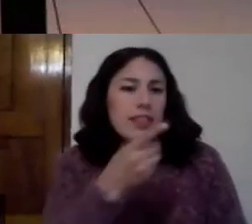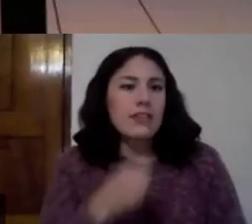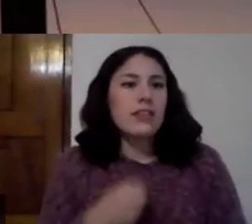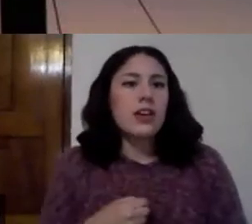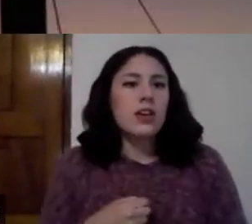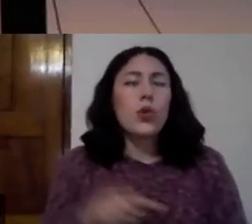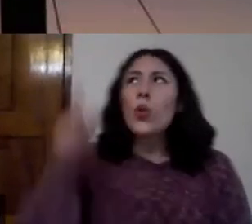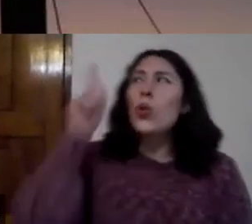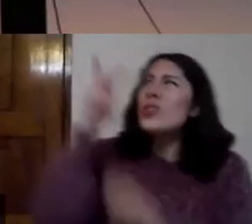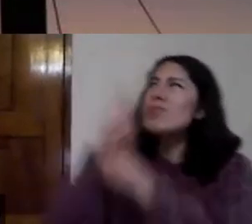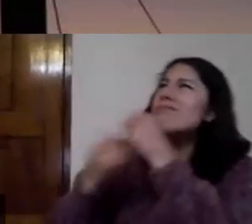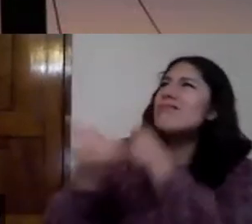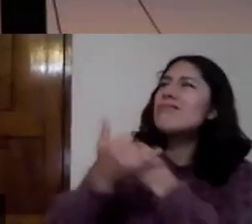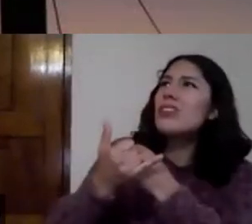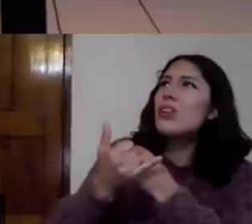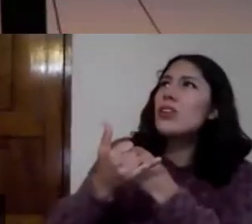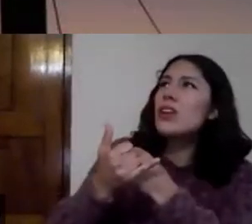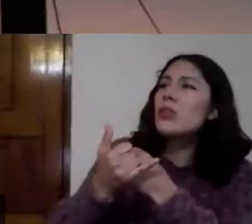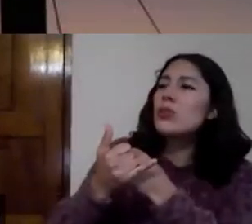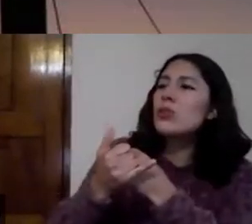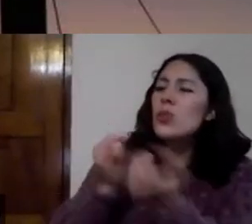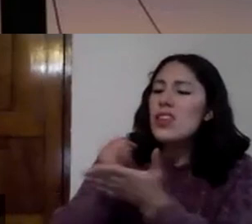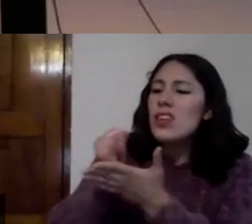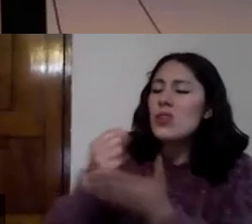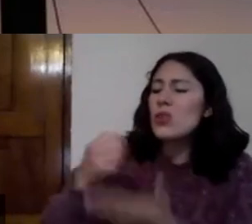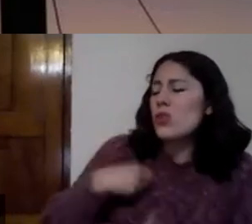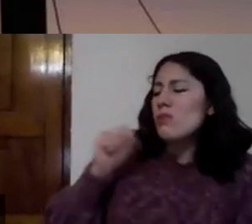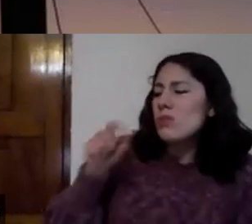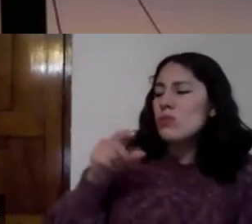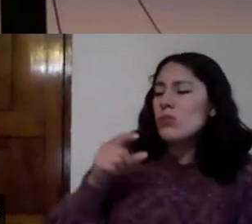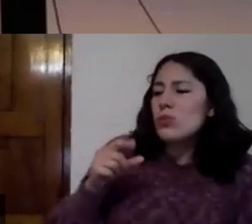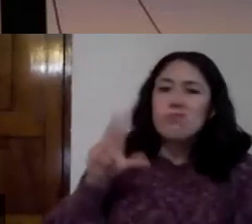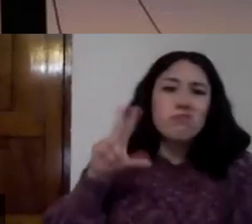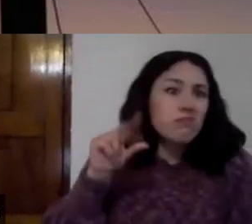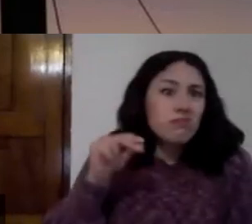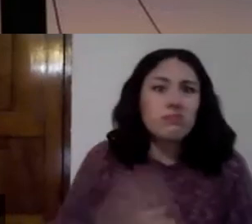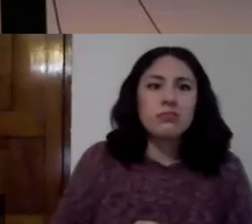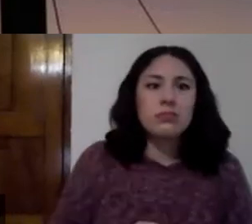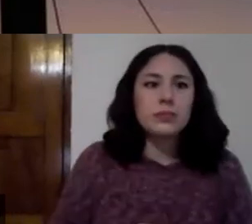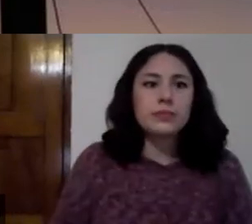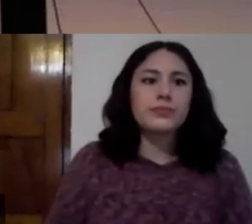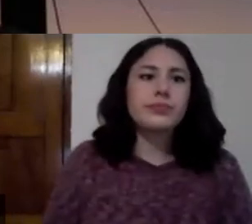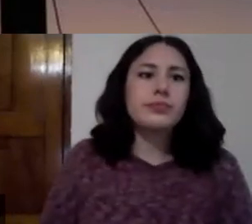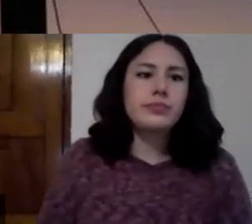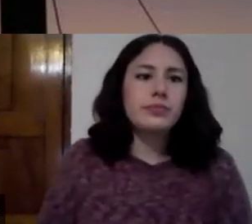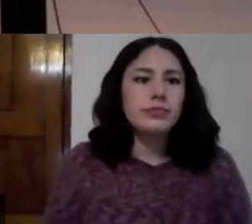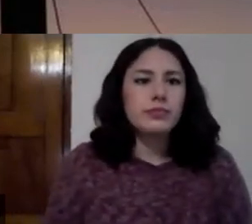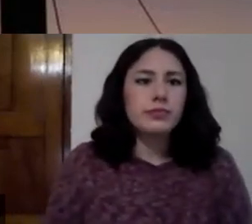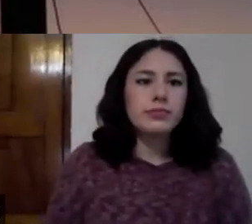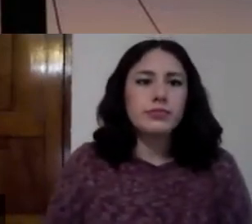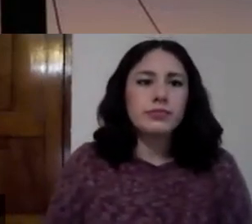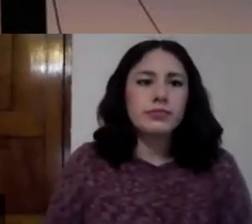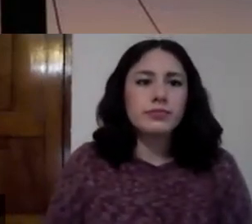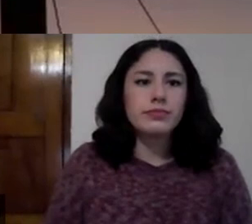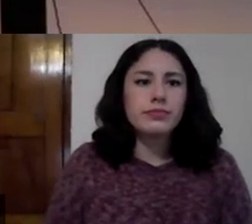mismos de ustedes. Así como el cielo está muy alto por encima de la tierra, así también mis caminos se elevan por encima de